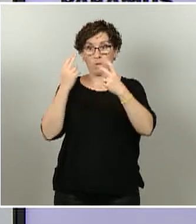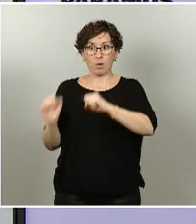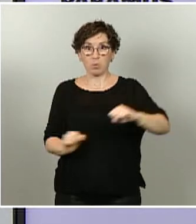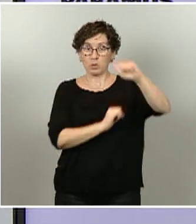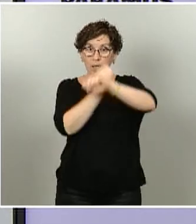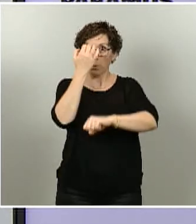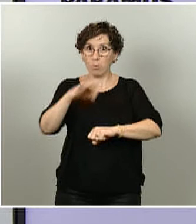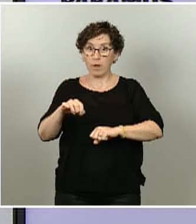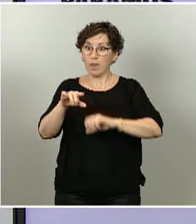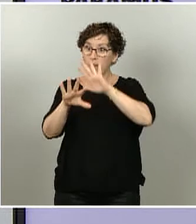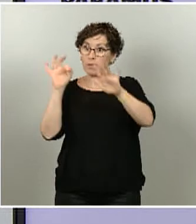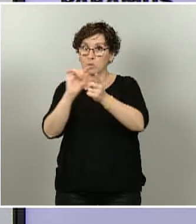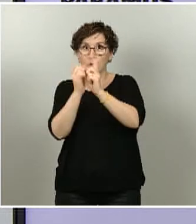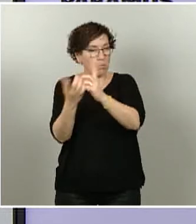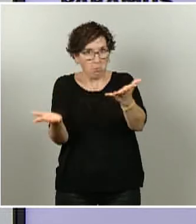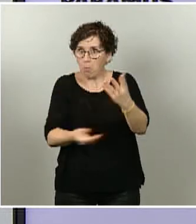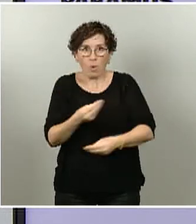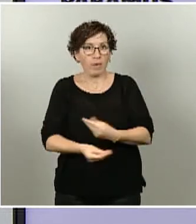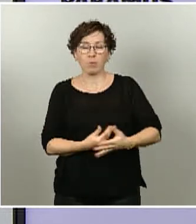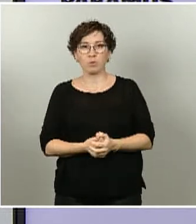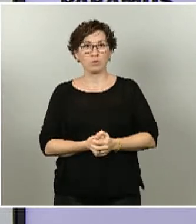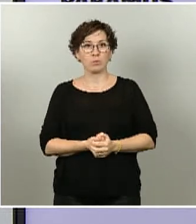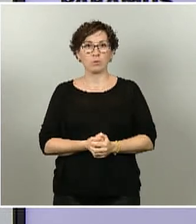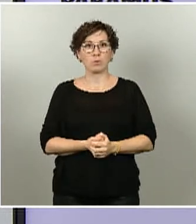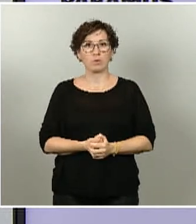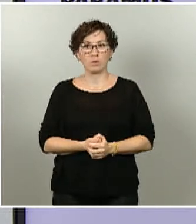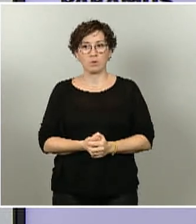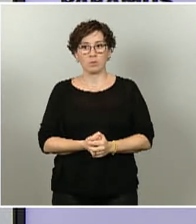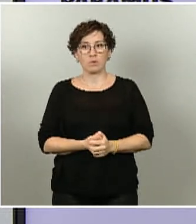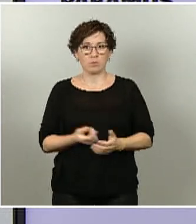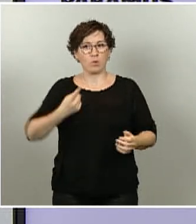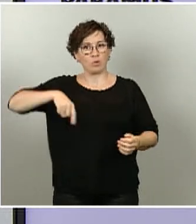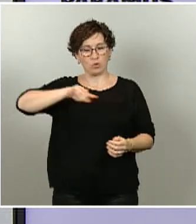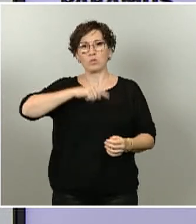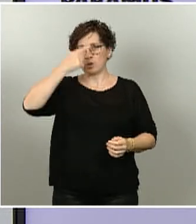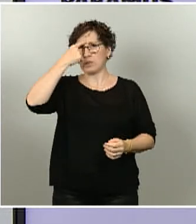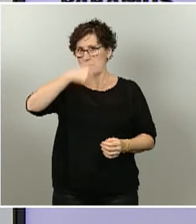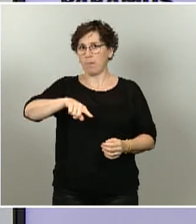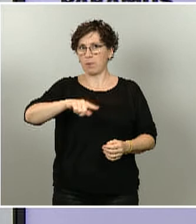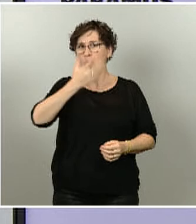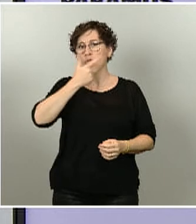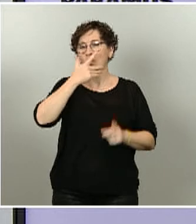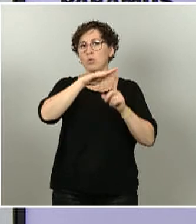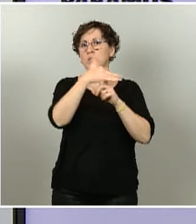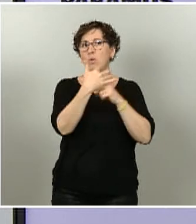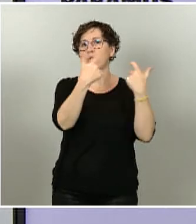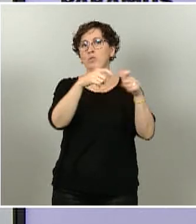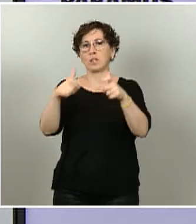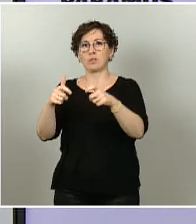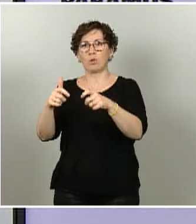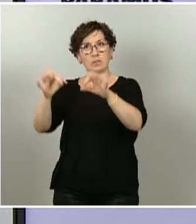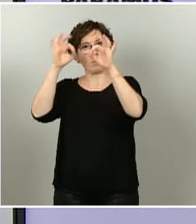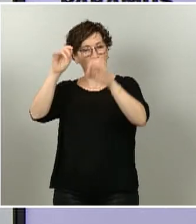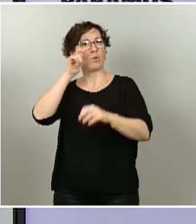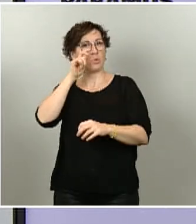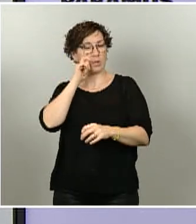haremos. Nosotros también estamos muy concernidos por todos los sectores económicos, en particular por el sector turístico, pero, como hemos dicho muchas veces, lo